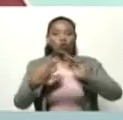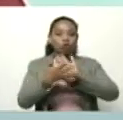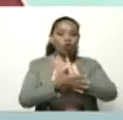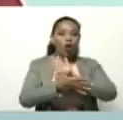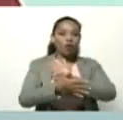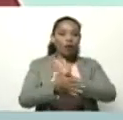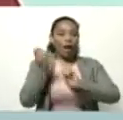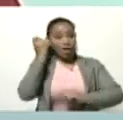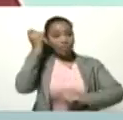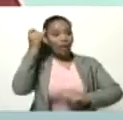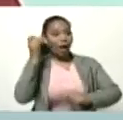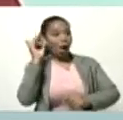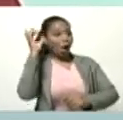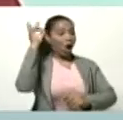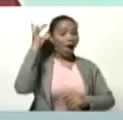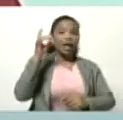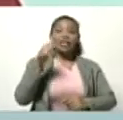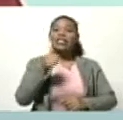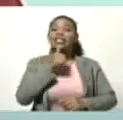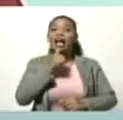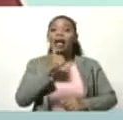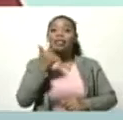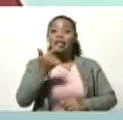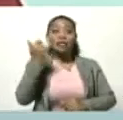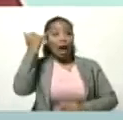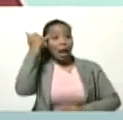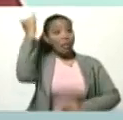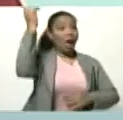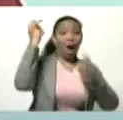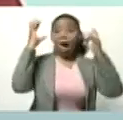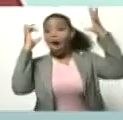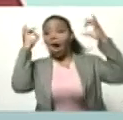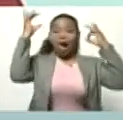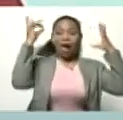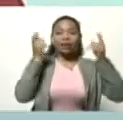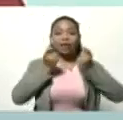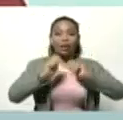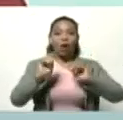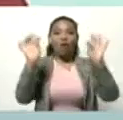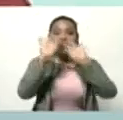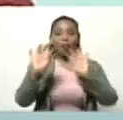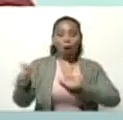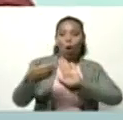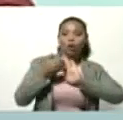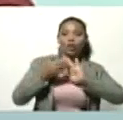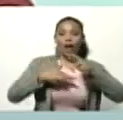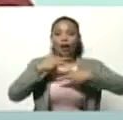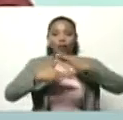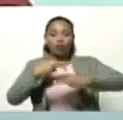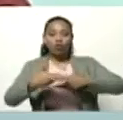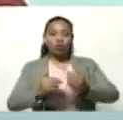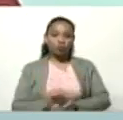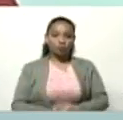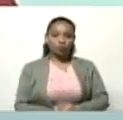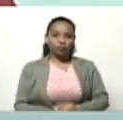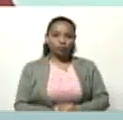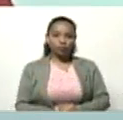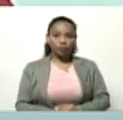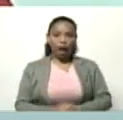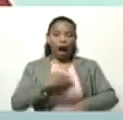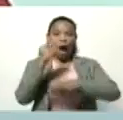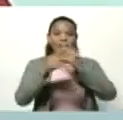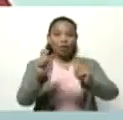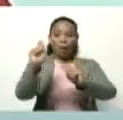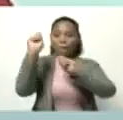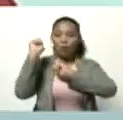Quien esté tratando de imponer línea está actuando en sentido contrario a la revolución, está asumiendo